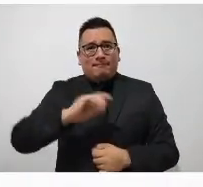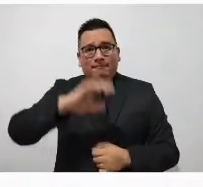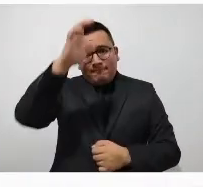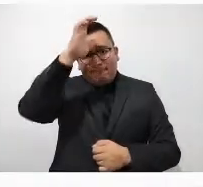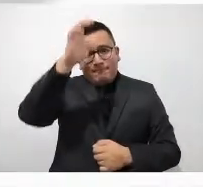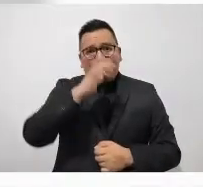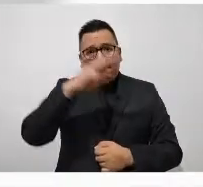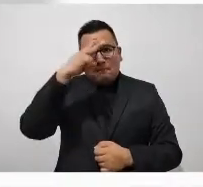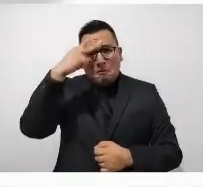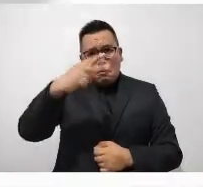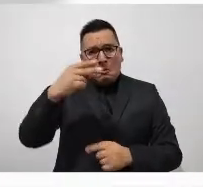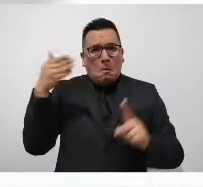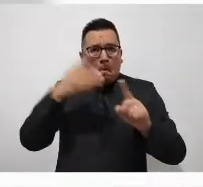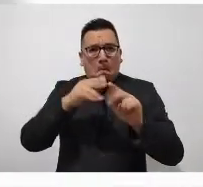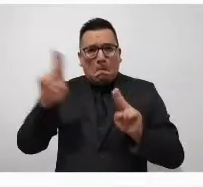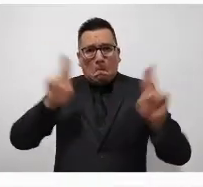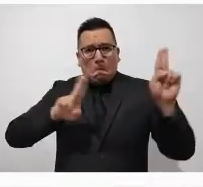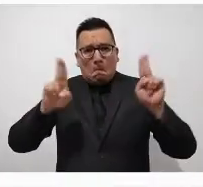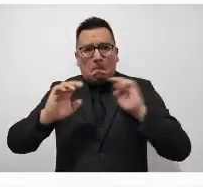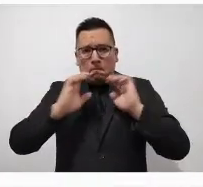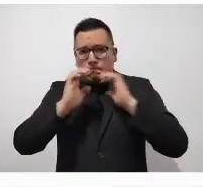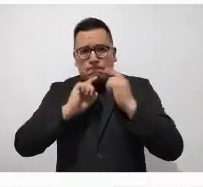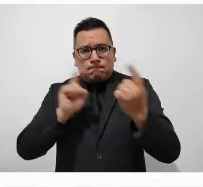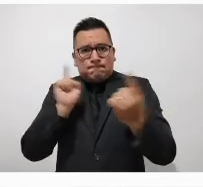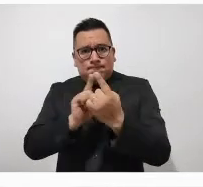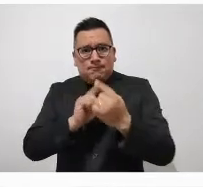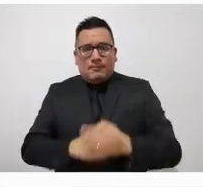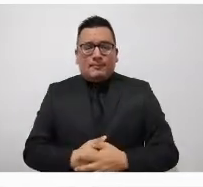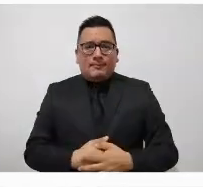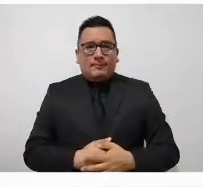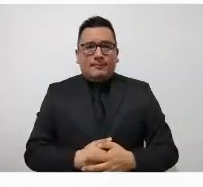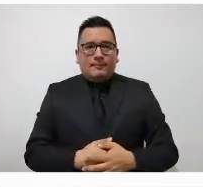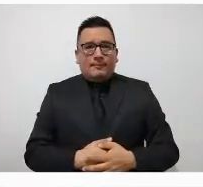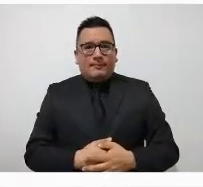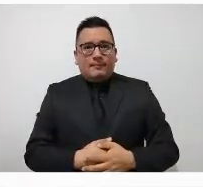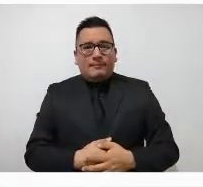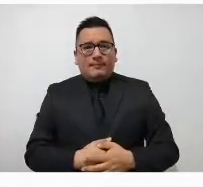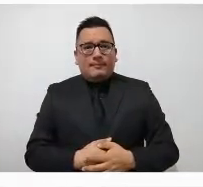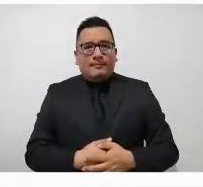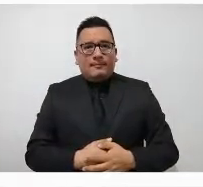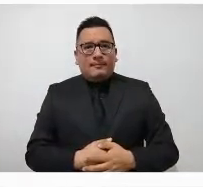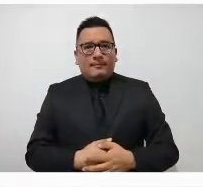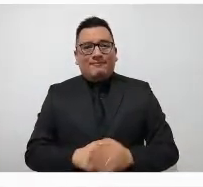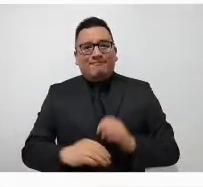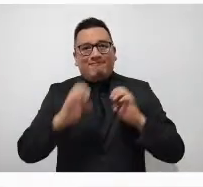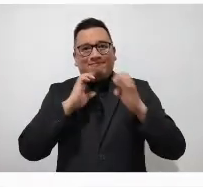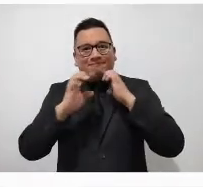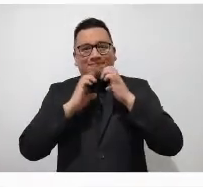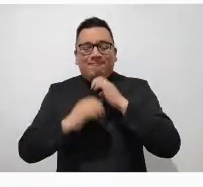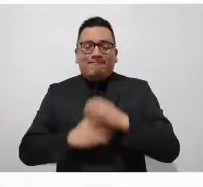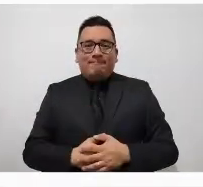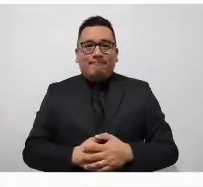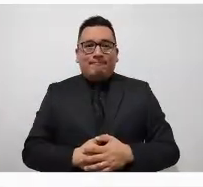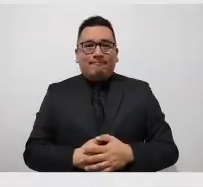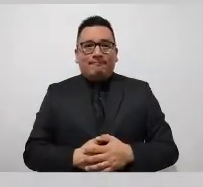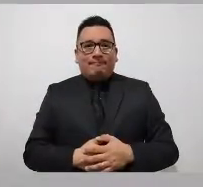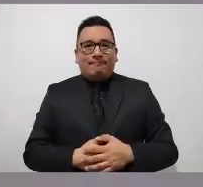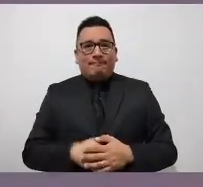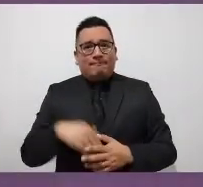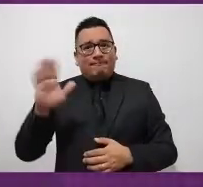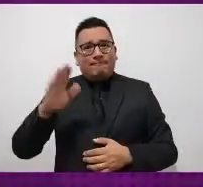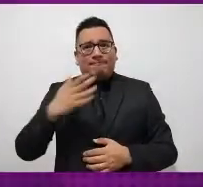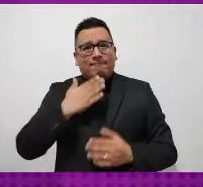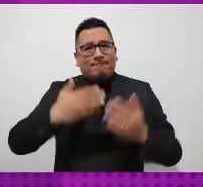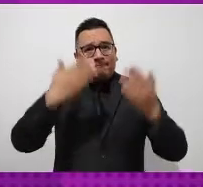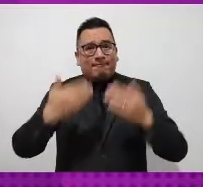vida democrática de Coahuila y de México en comunicación directa con usted. La entrevista.